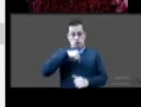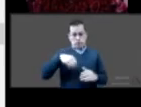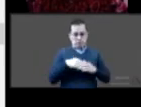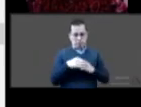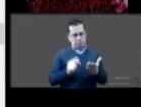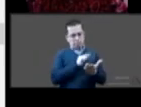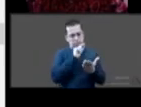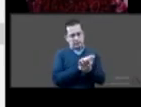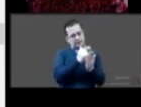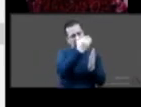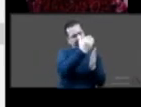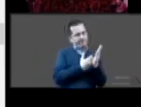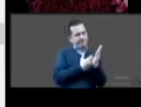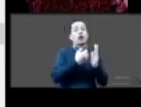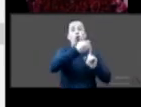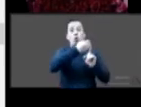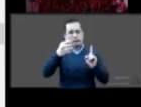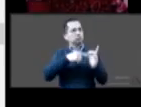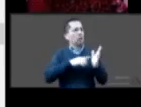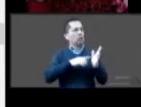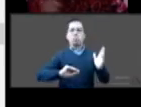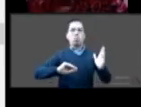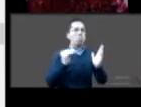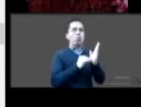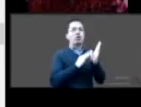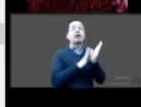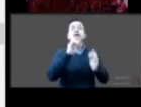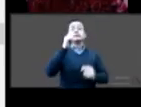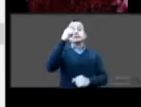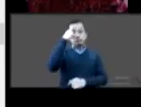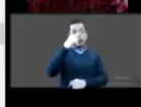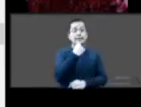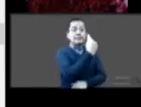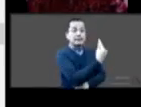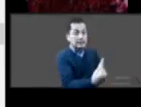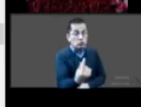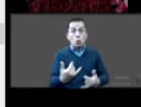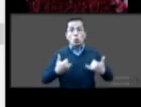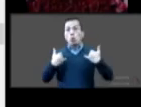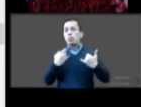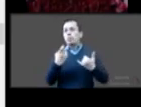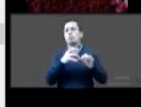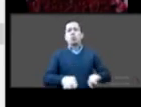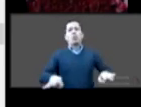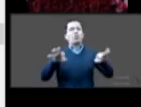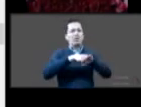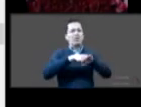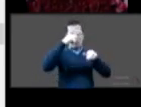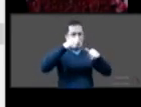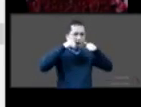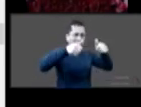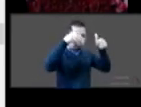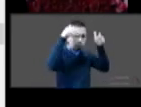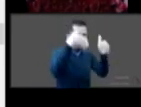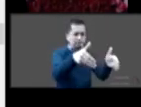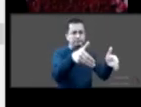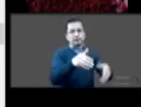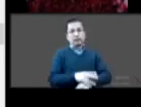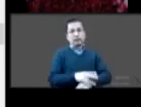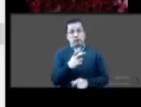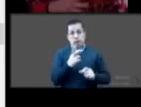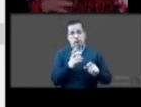niñas, niños y adolescentes como uno de los grandes principios rectores de la fiscalía, ¿no? Y